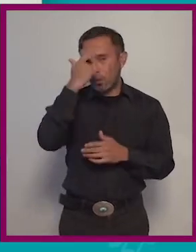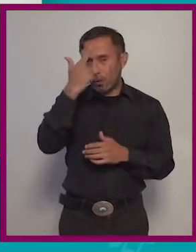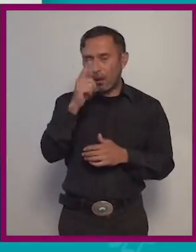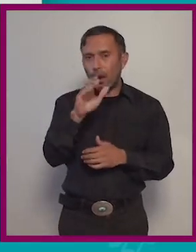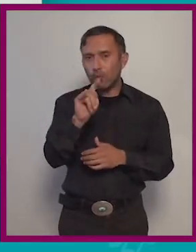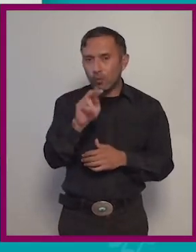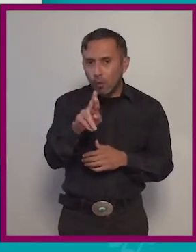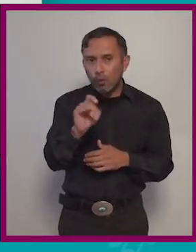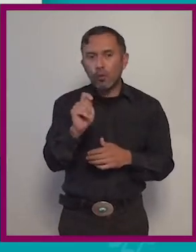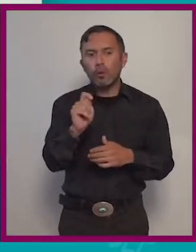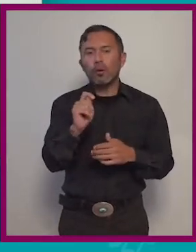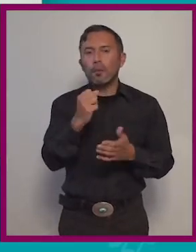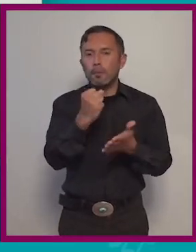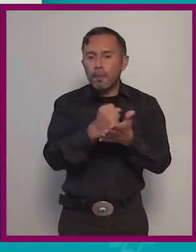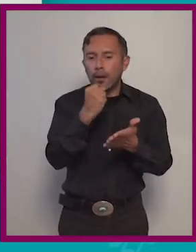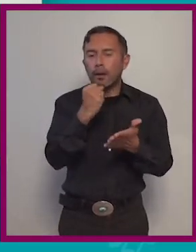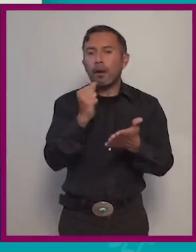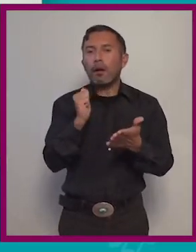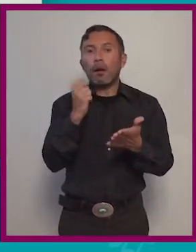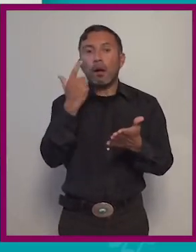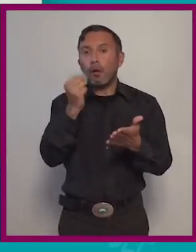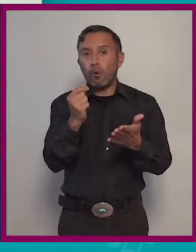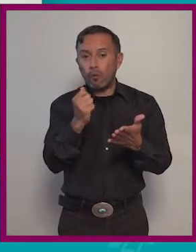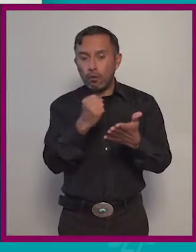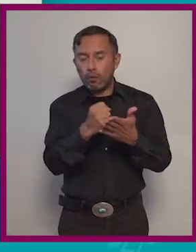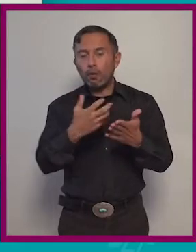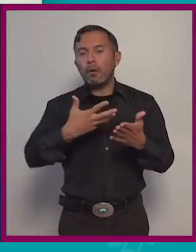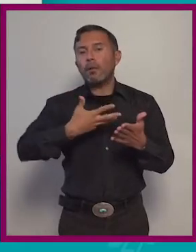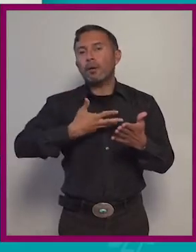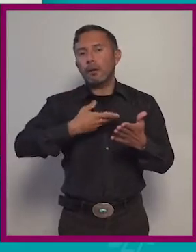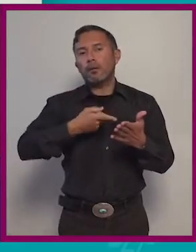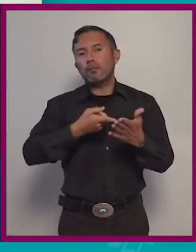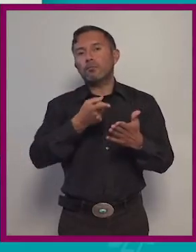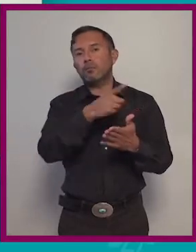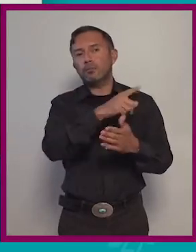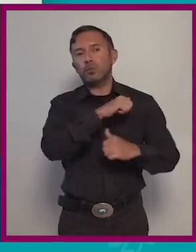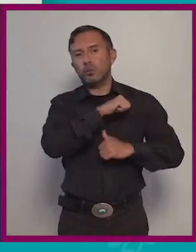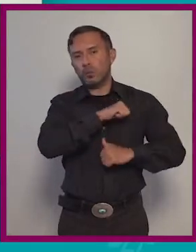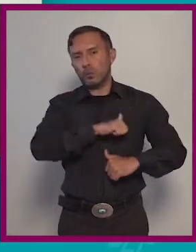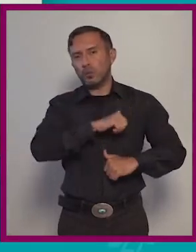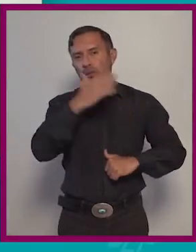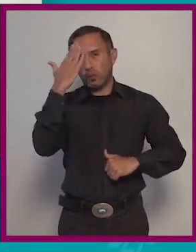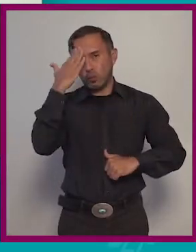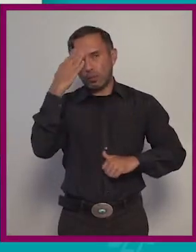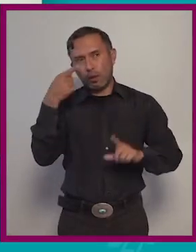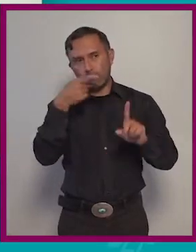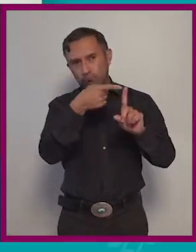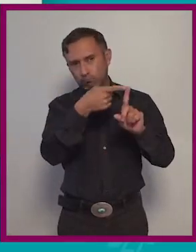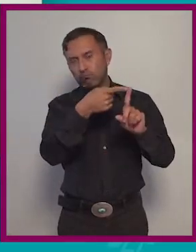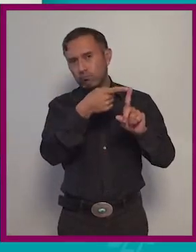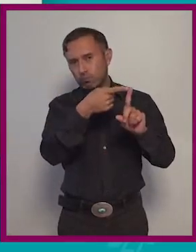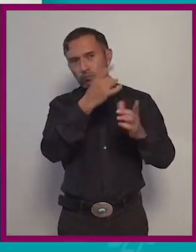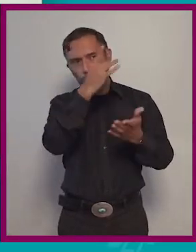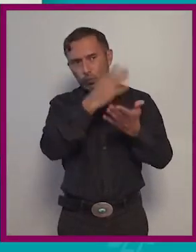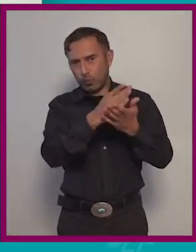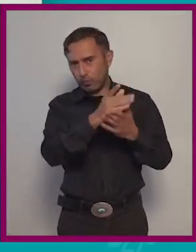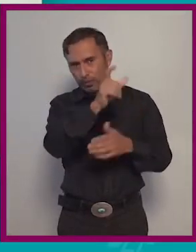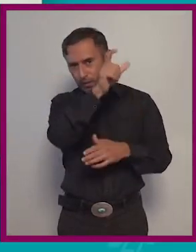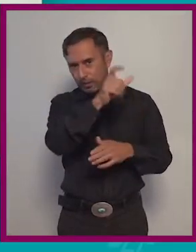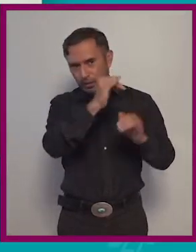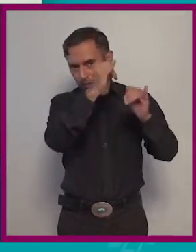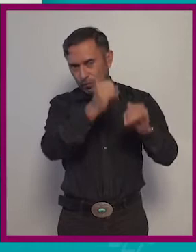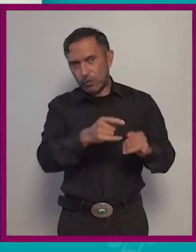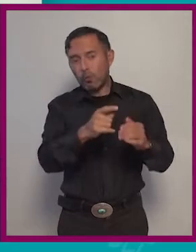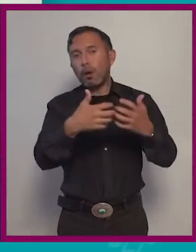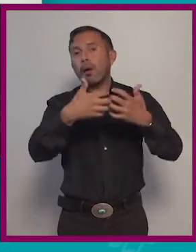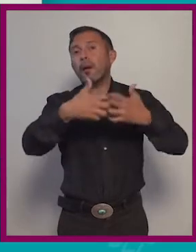una marca, encuentra generalmente un titular perfectamente identificable e individual, ¿no? Es la